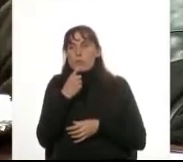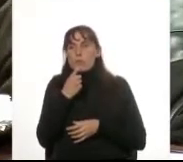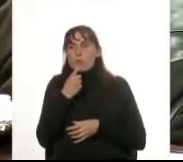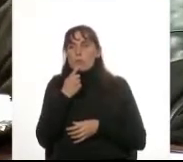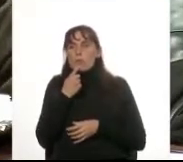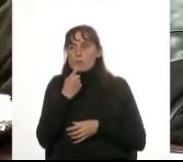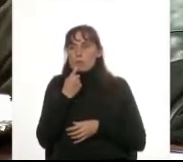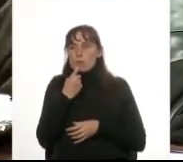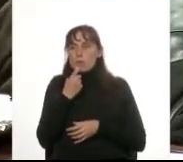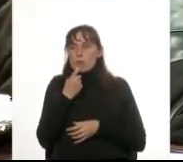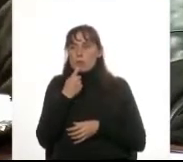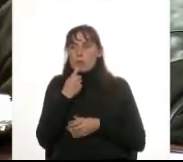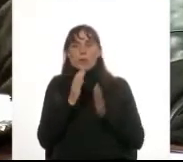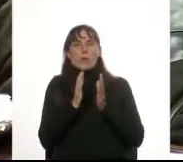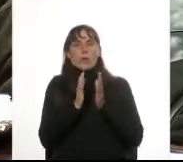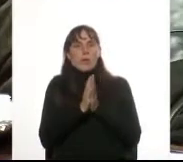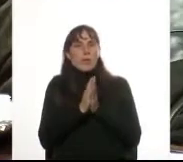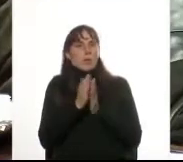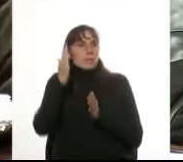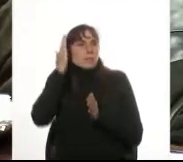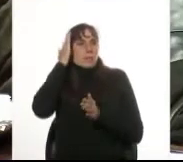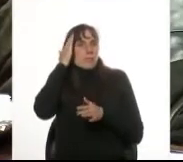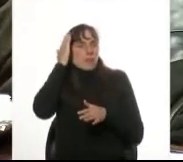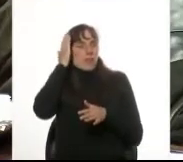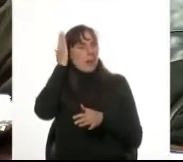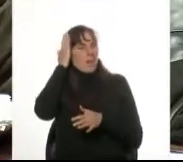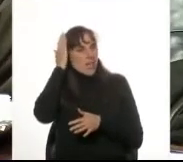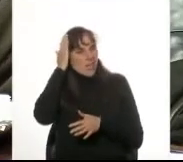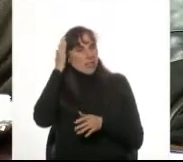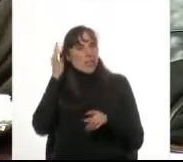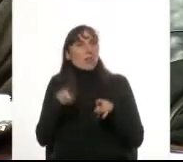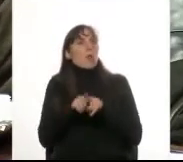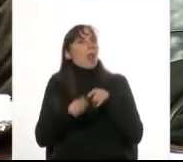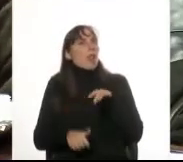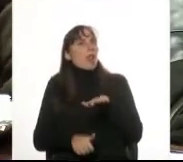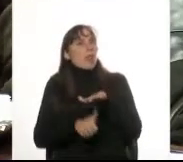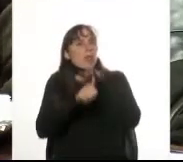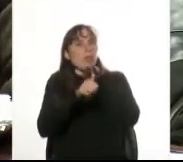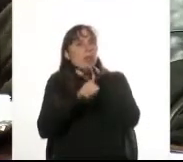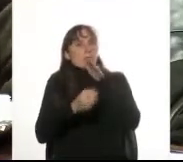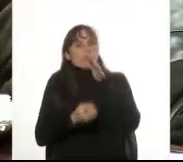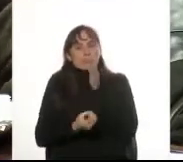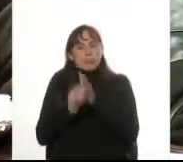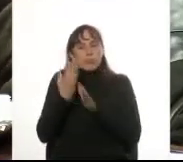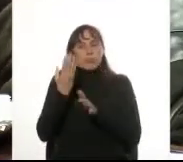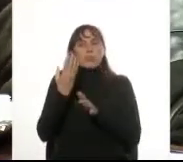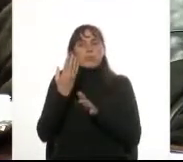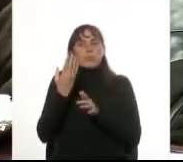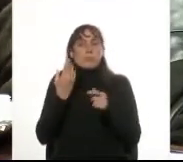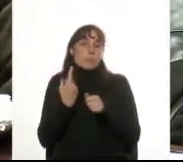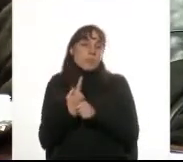Encábecelo y ayuda a que se renueve, pero primero que exista.